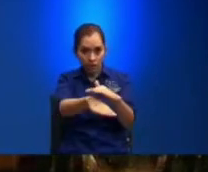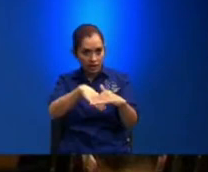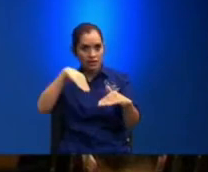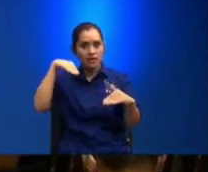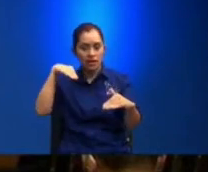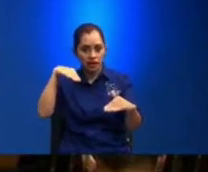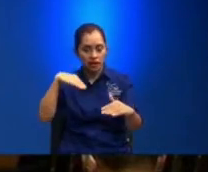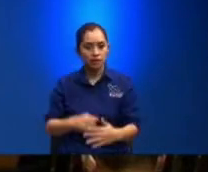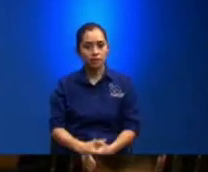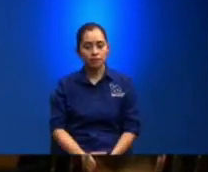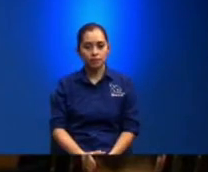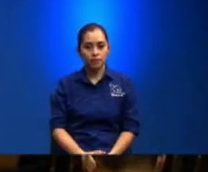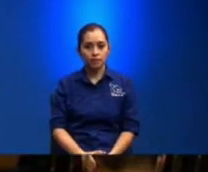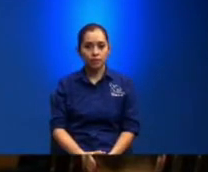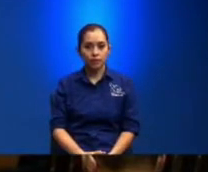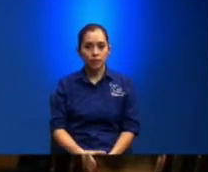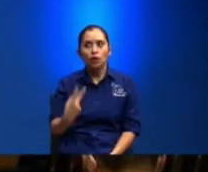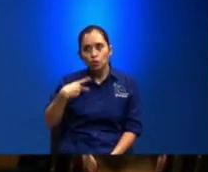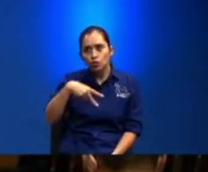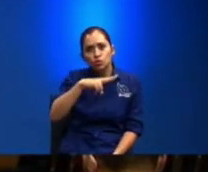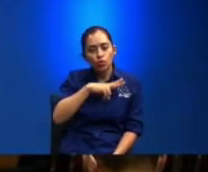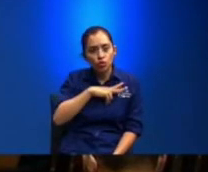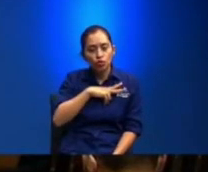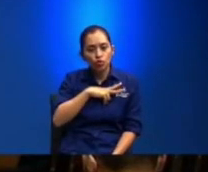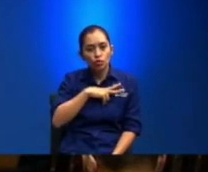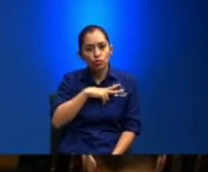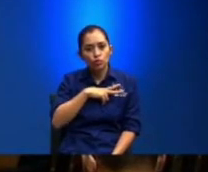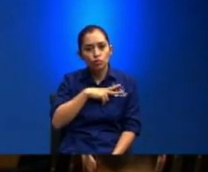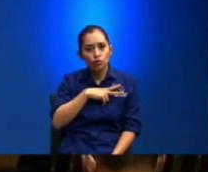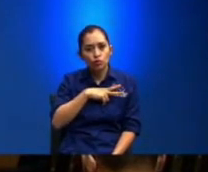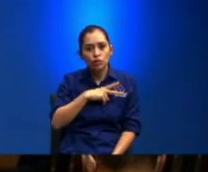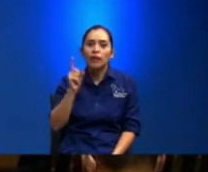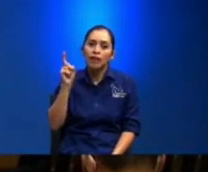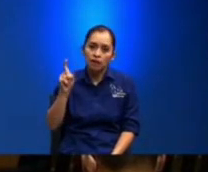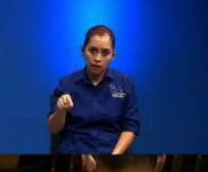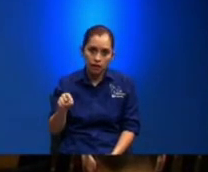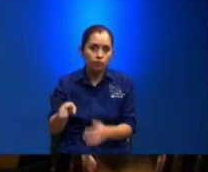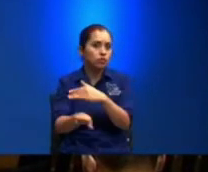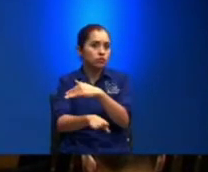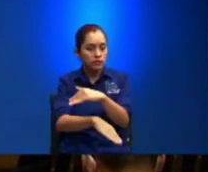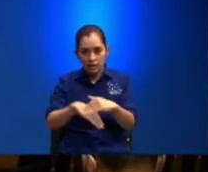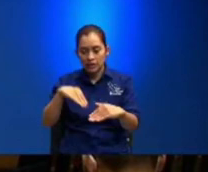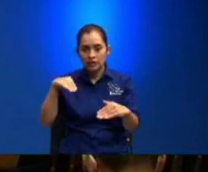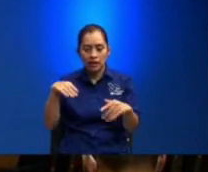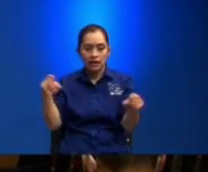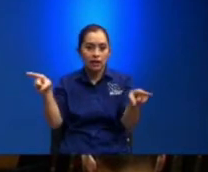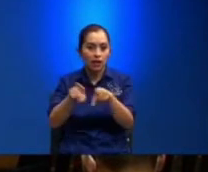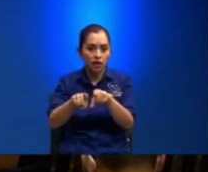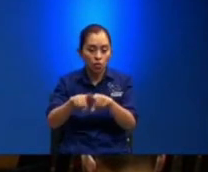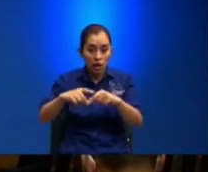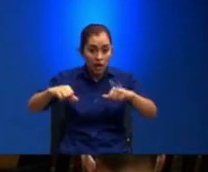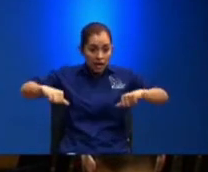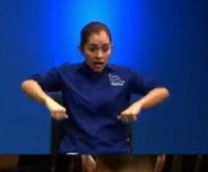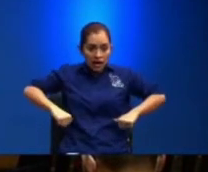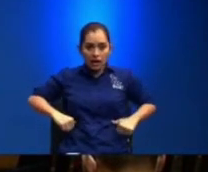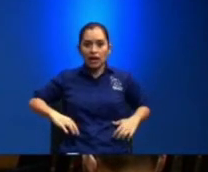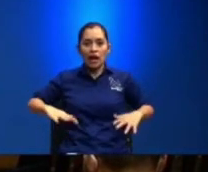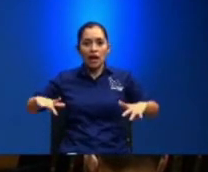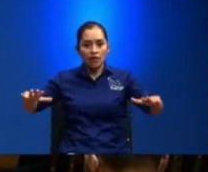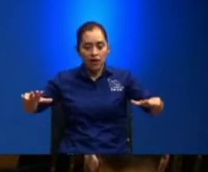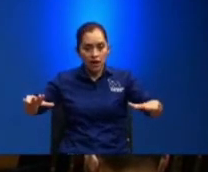digamos que nosotros salimos deberíamos de salir como salió abraham de un